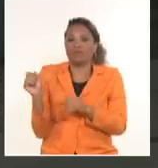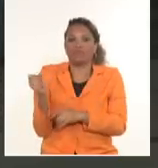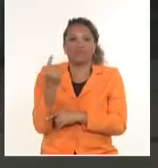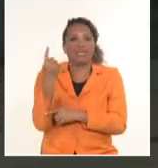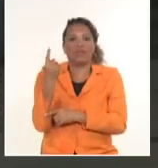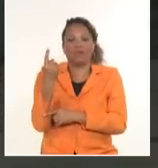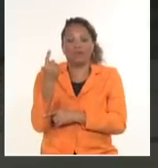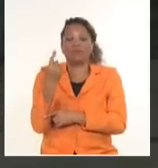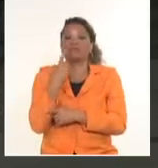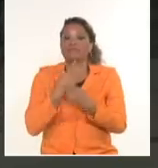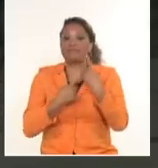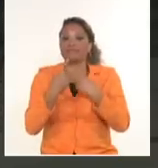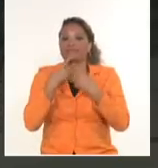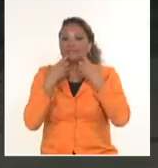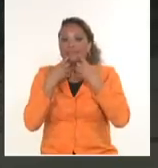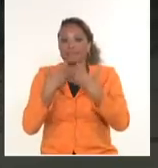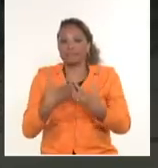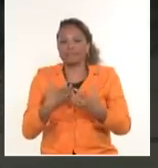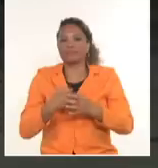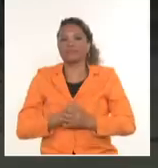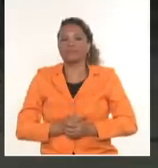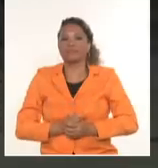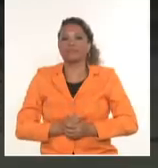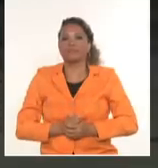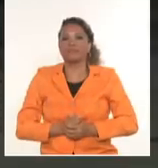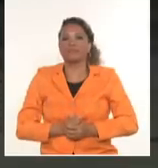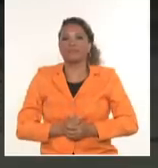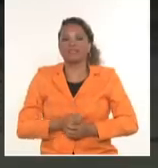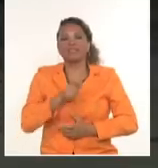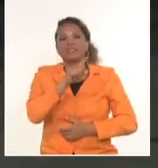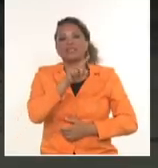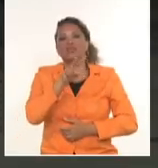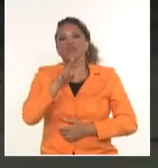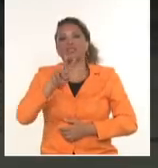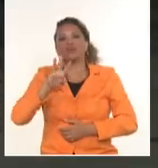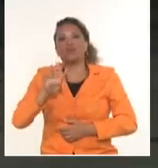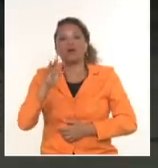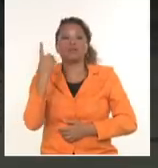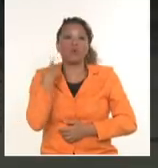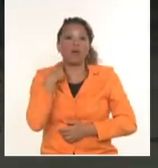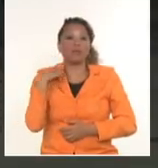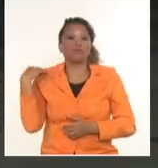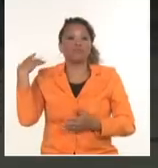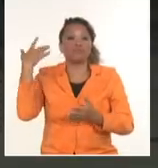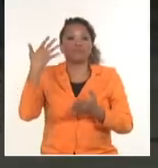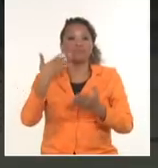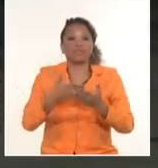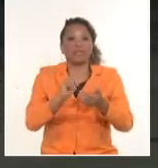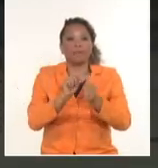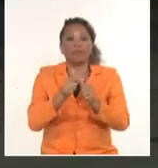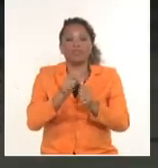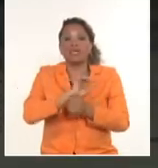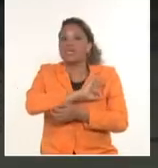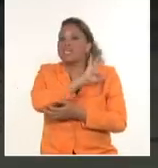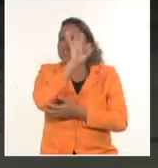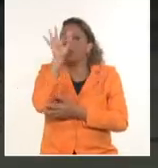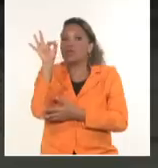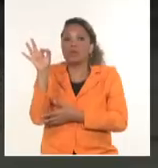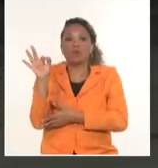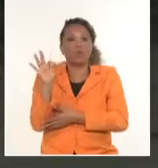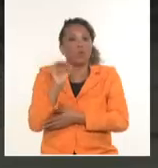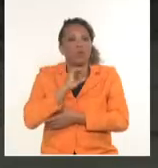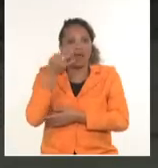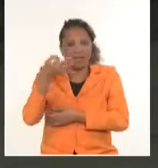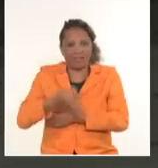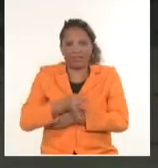mérito para Mijaíl López. En 124 años de historia olímpica, ningún atleta pues ha conseguido esto. Entonces,